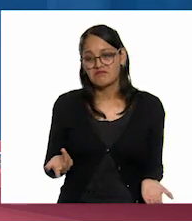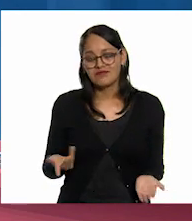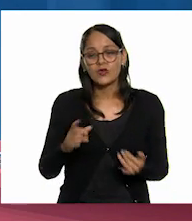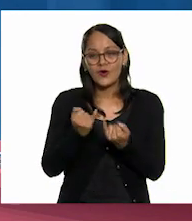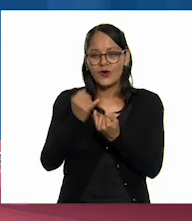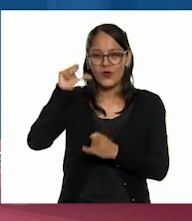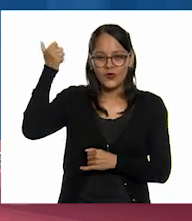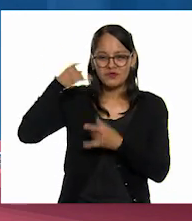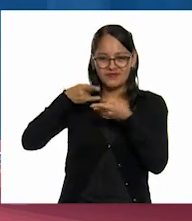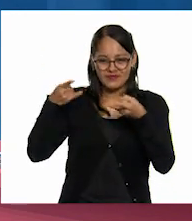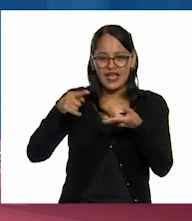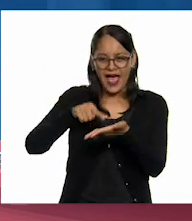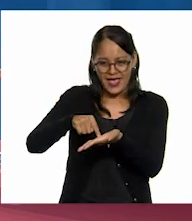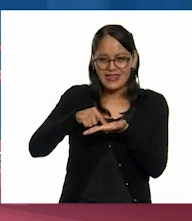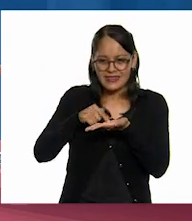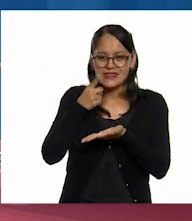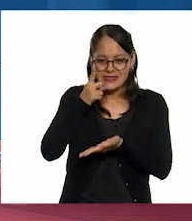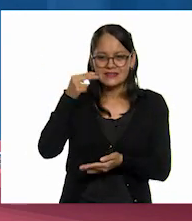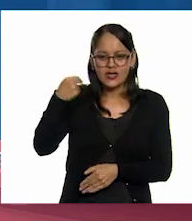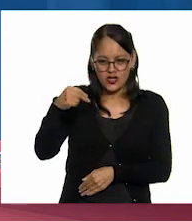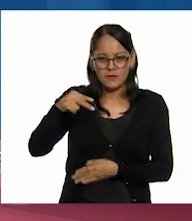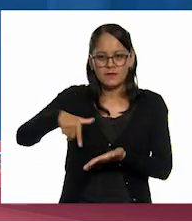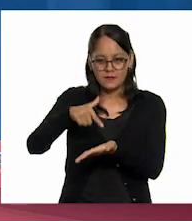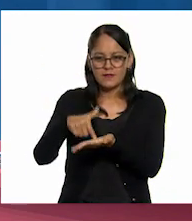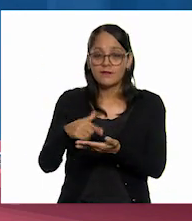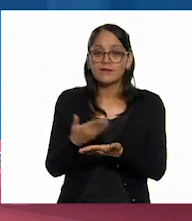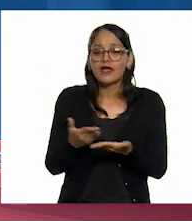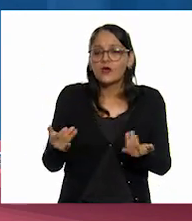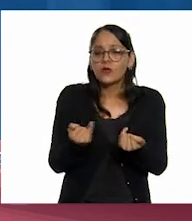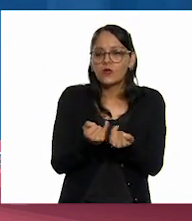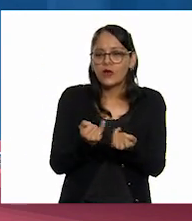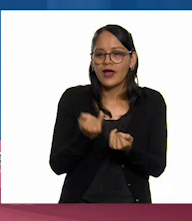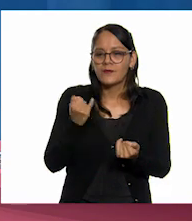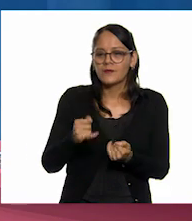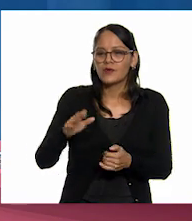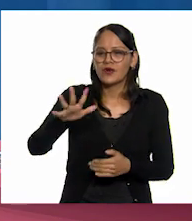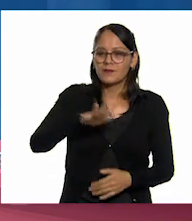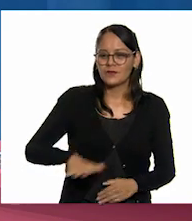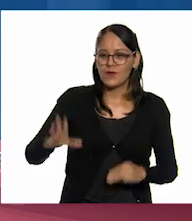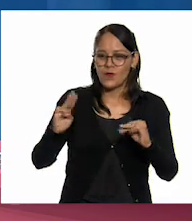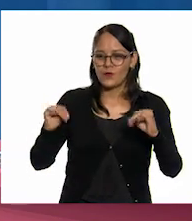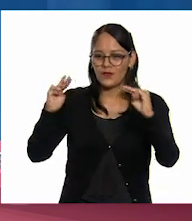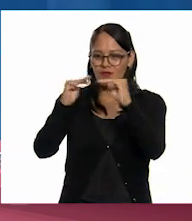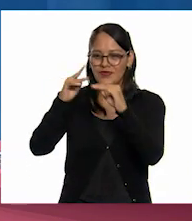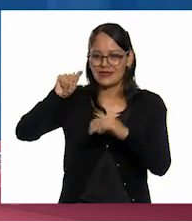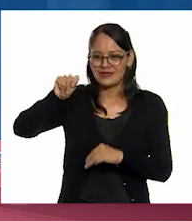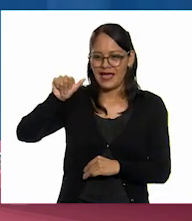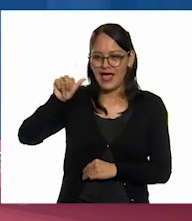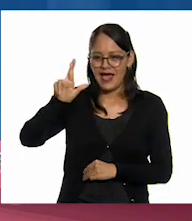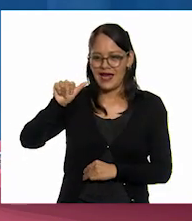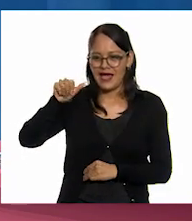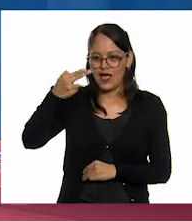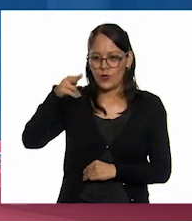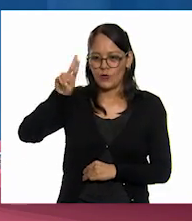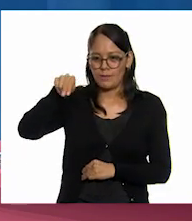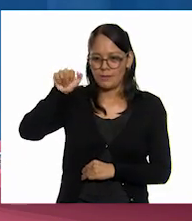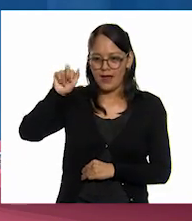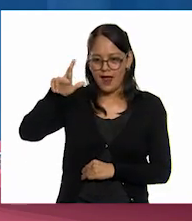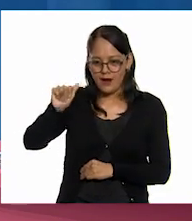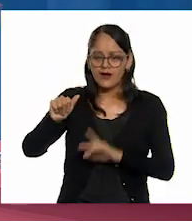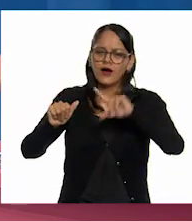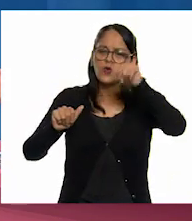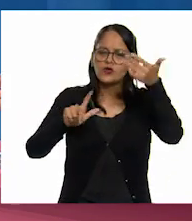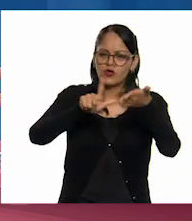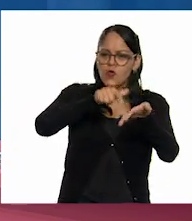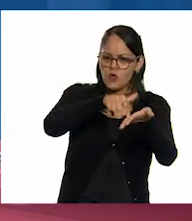hemos visto. Y bueno, que hablan de no sé, por ejemplo, la Sierra Tarahumara o Mixe o, por ejemplo, no sé. No,